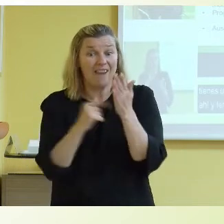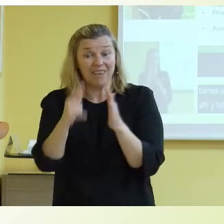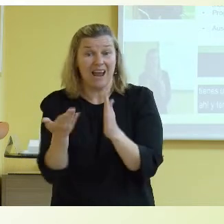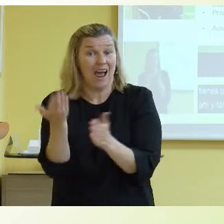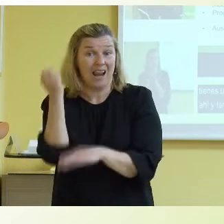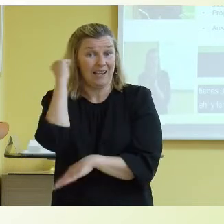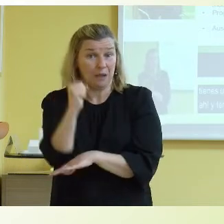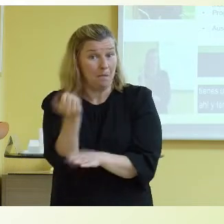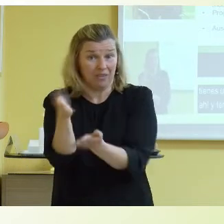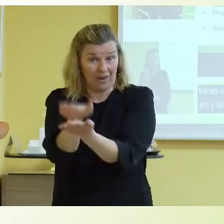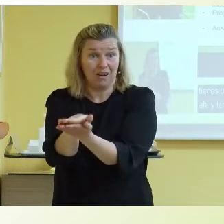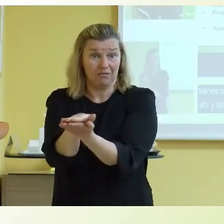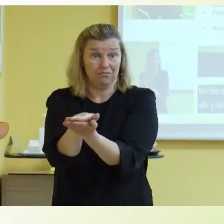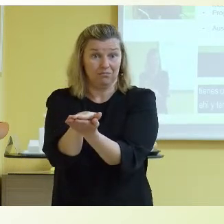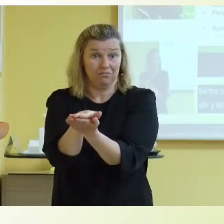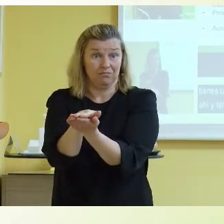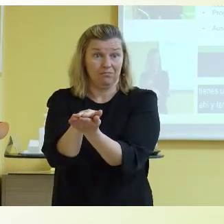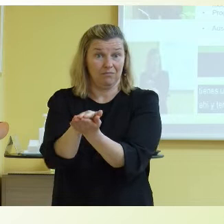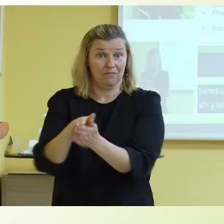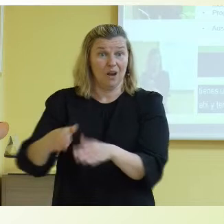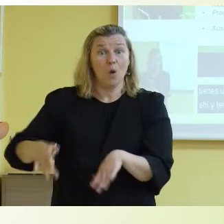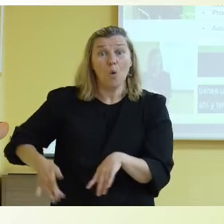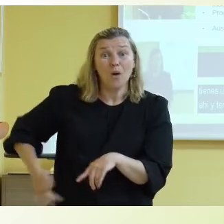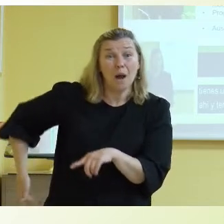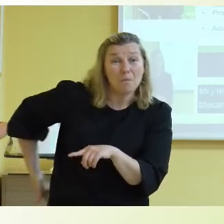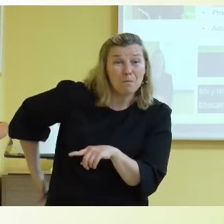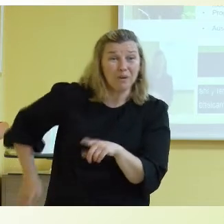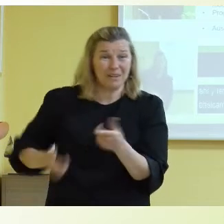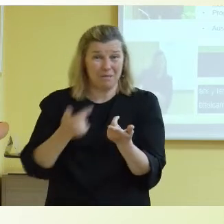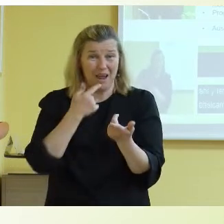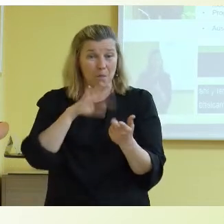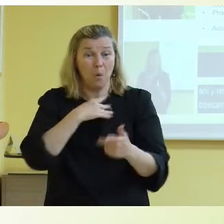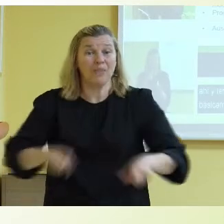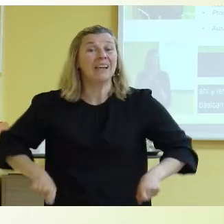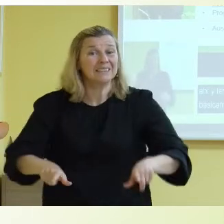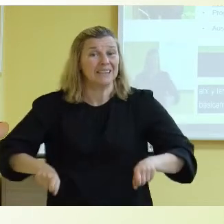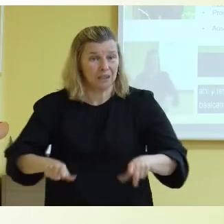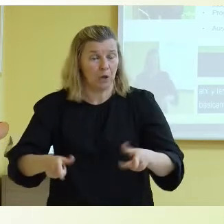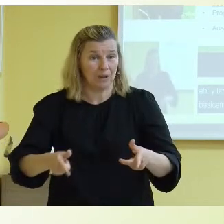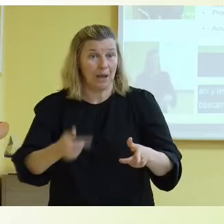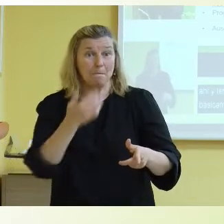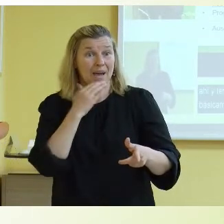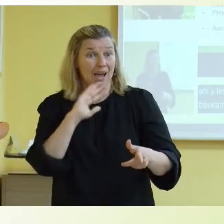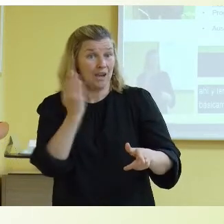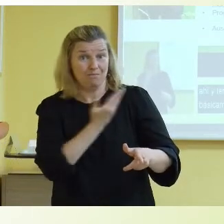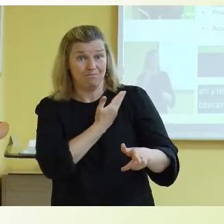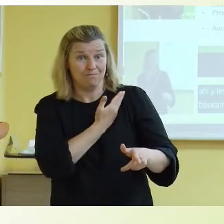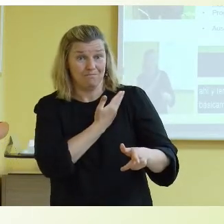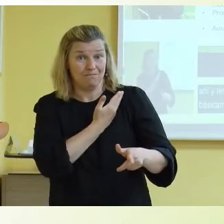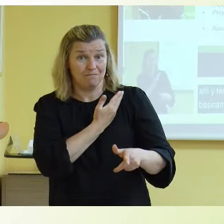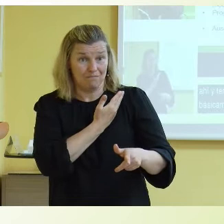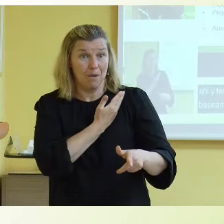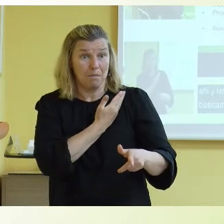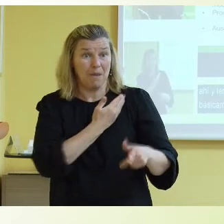patología, una polineuropatía, si se queda en una polineuropatía te puede dejar en una silla de ruedas, pero per se no te va a matar, pero sí te puede matar una